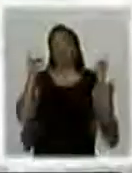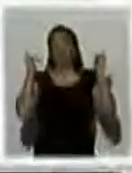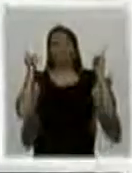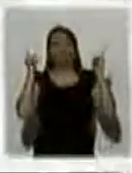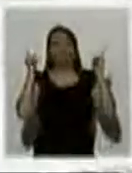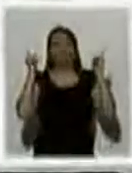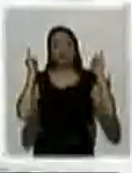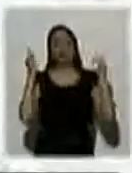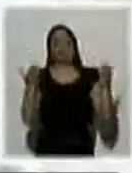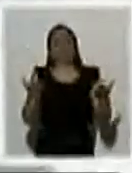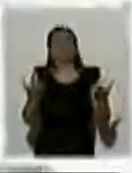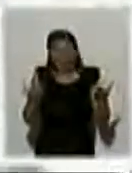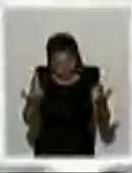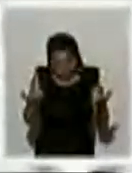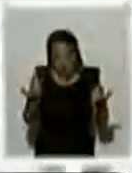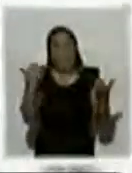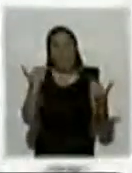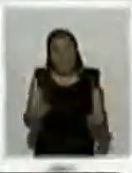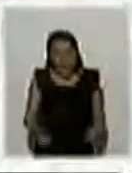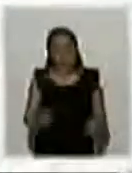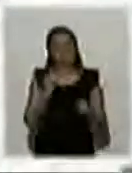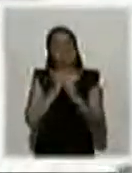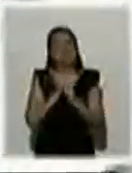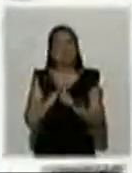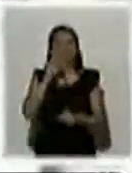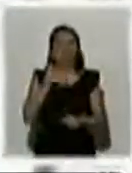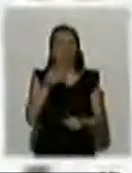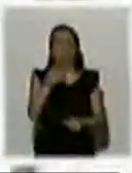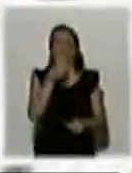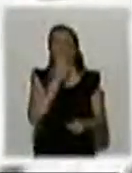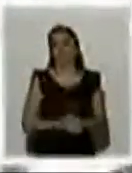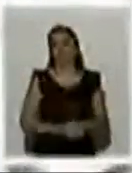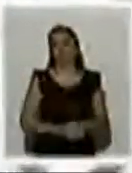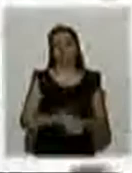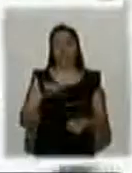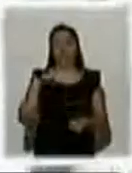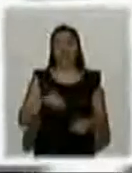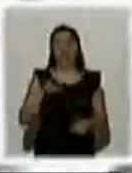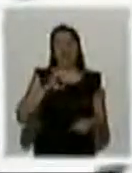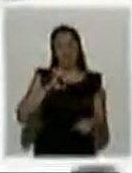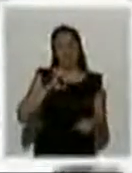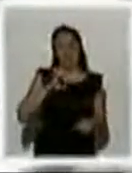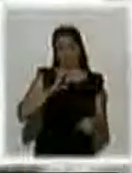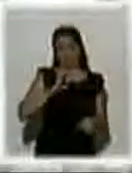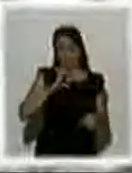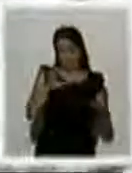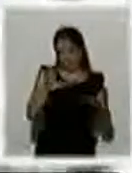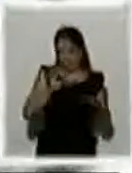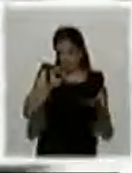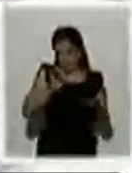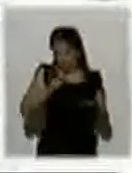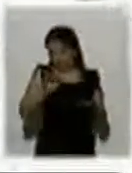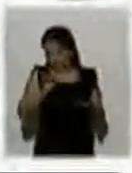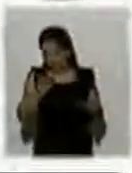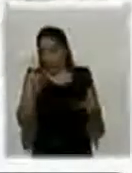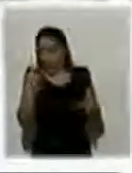la Argentina, todos los años, hay 250.000 jóvenes que se incorporan al sistema